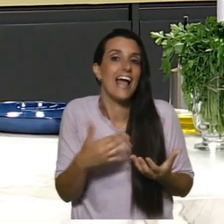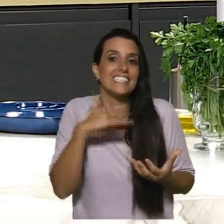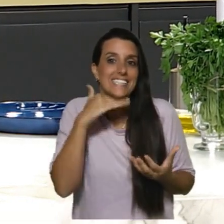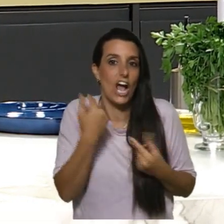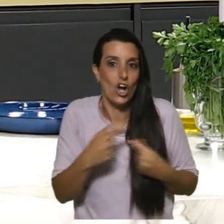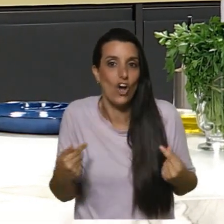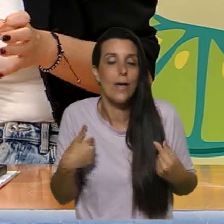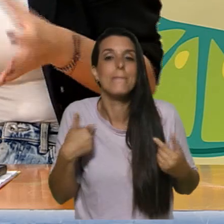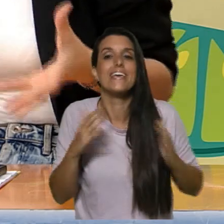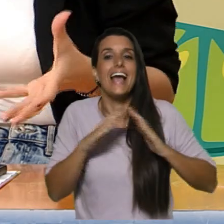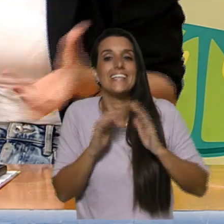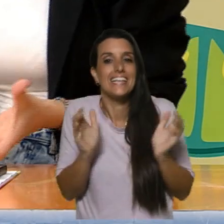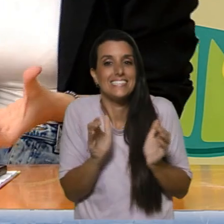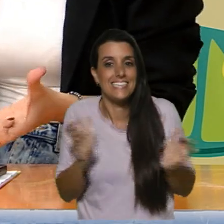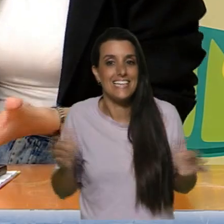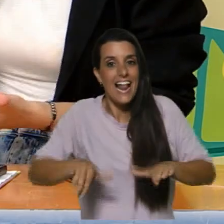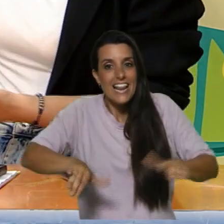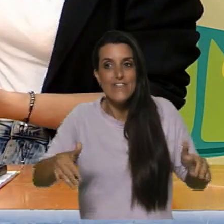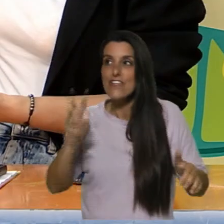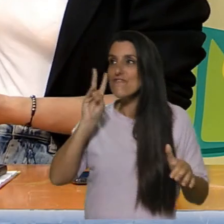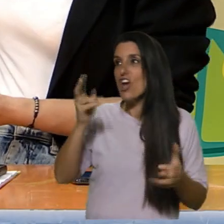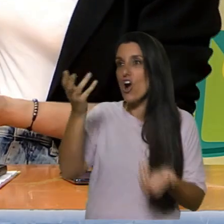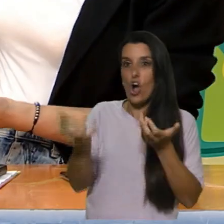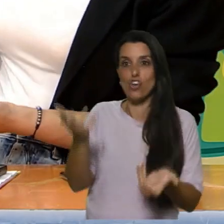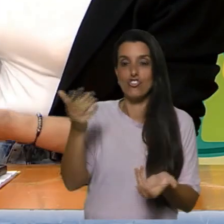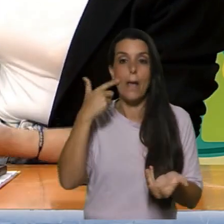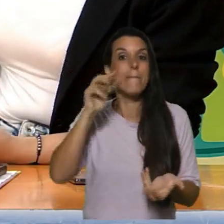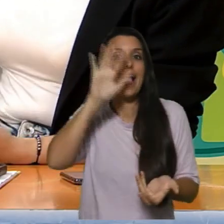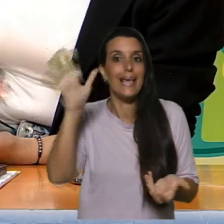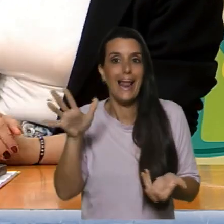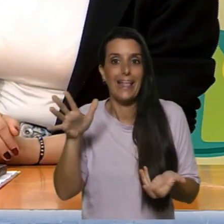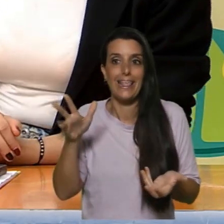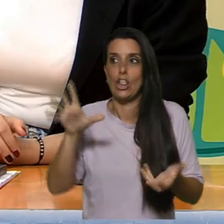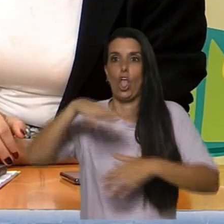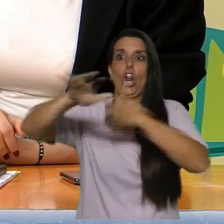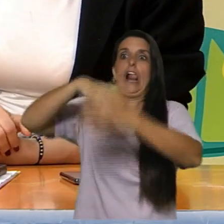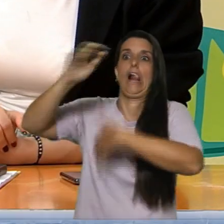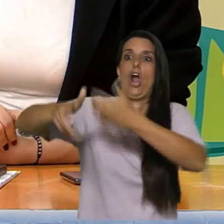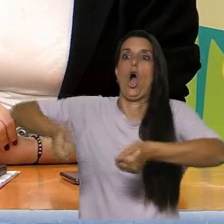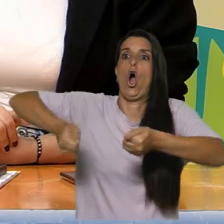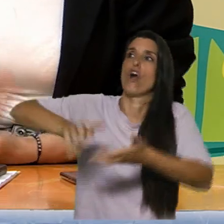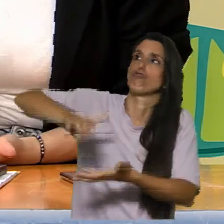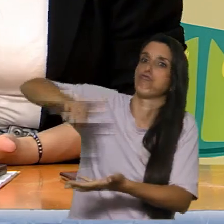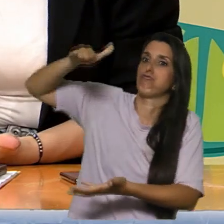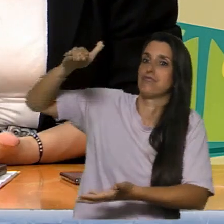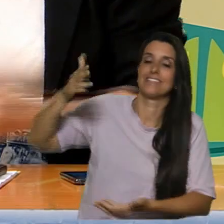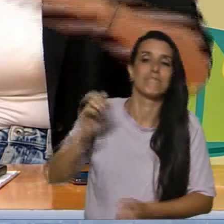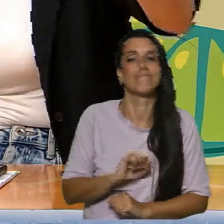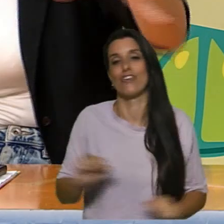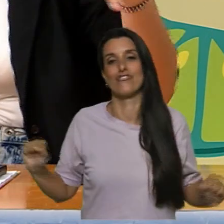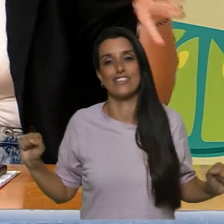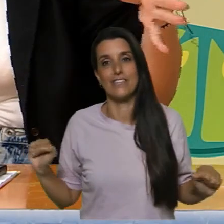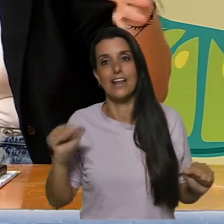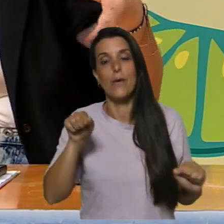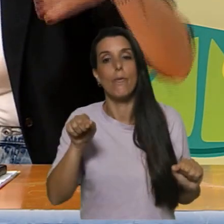chiquita, entonces está el living, ves la cocina, te sentás en el sofá y ves que tenés todo un tema de ollas y demás, no sé si está bueno. Hago